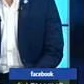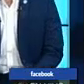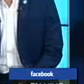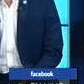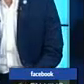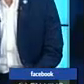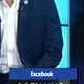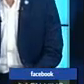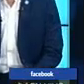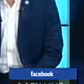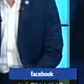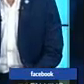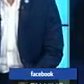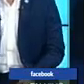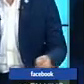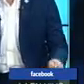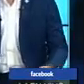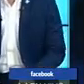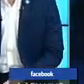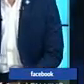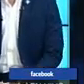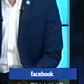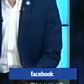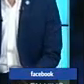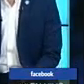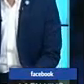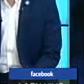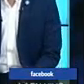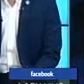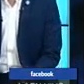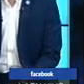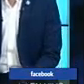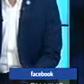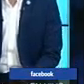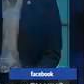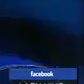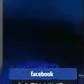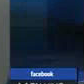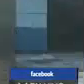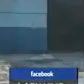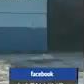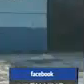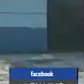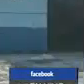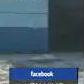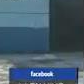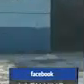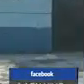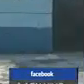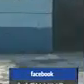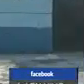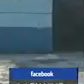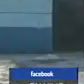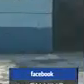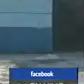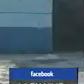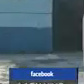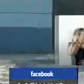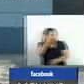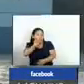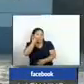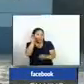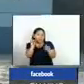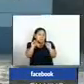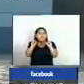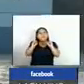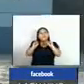parte del Estado de El Salvador para esta institución y creo yo que es muy importante que nosotros como jóvenes tomemos